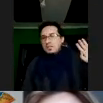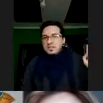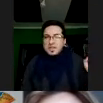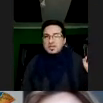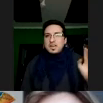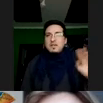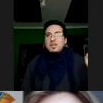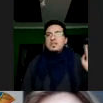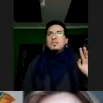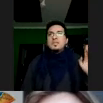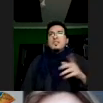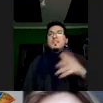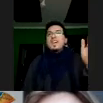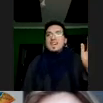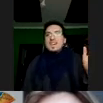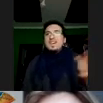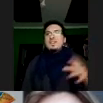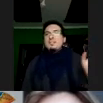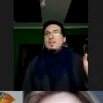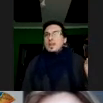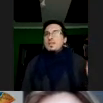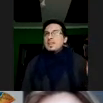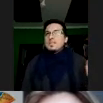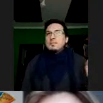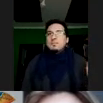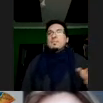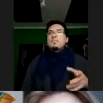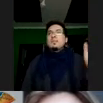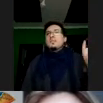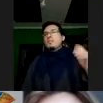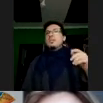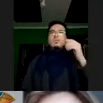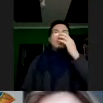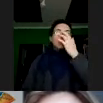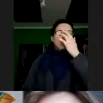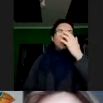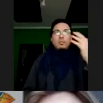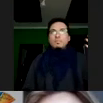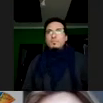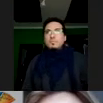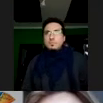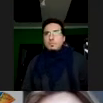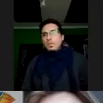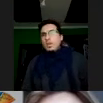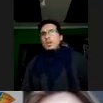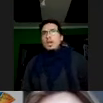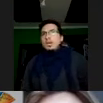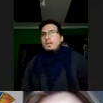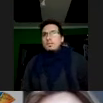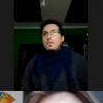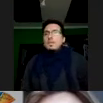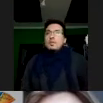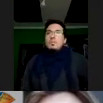bastante sencilla, que no tiene ni baño ni cocina, no tiene nada, es simplemente una habitación, piensen, no sé, porque es como un comedor. Y